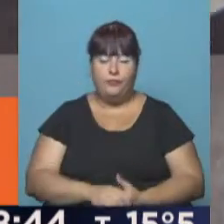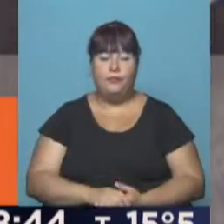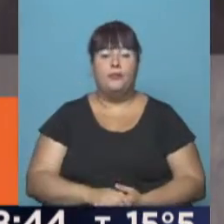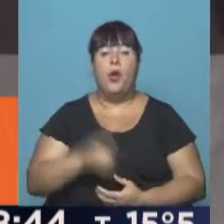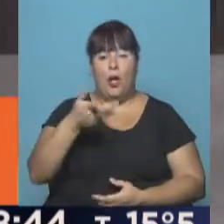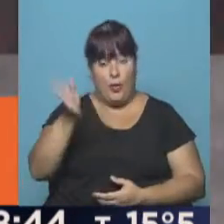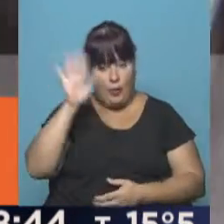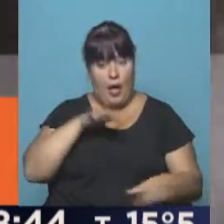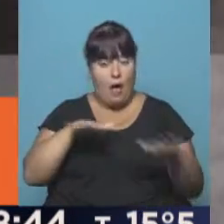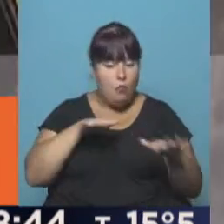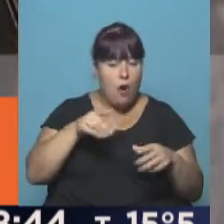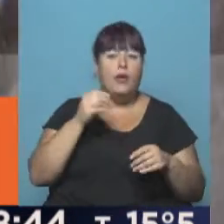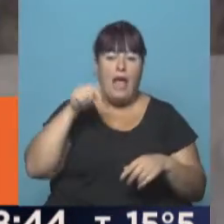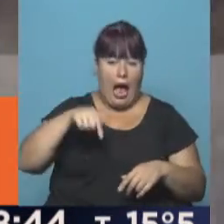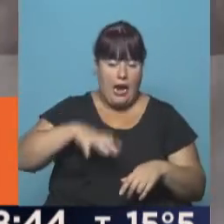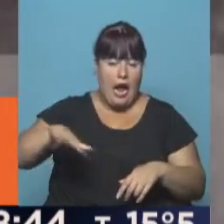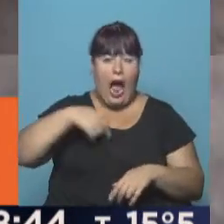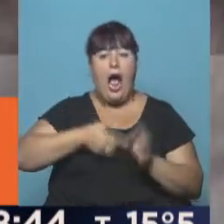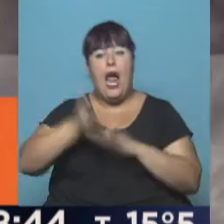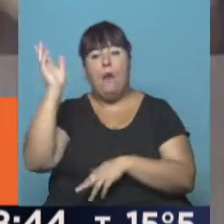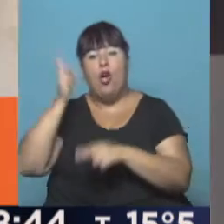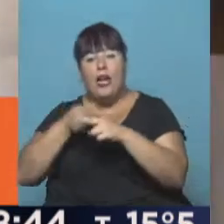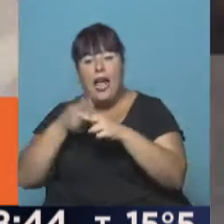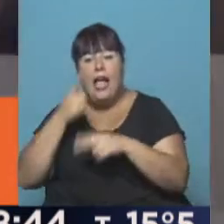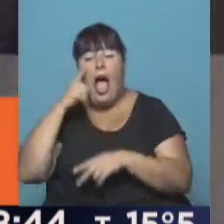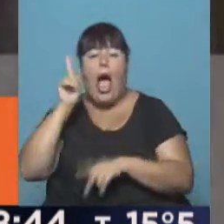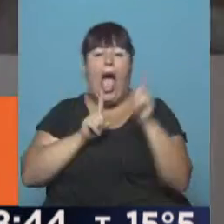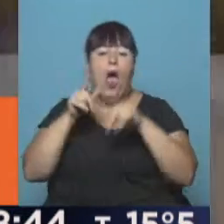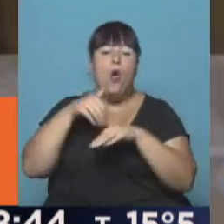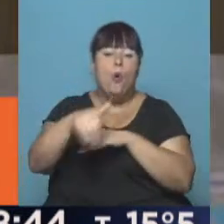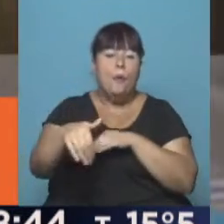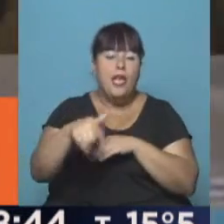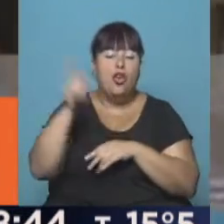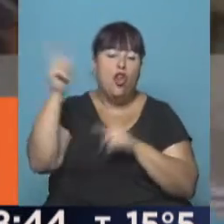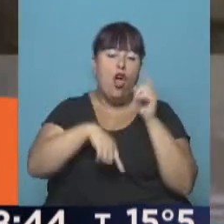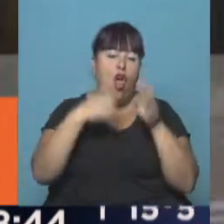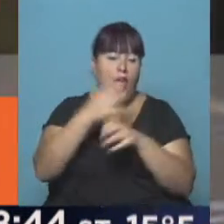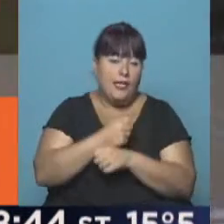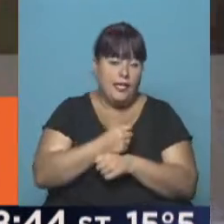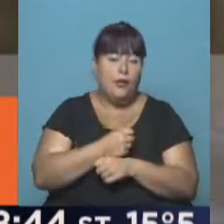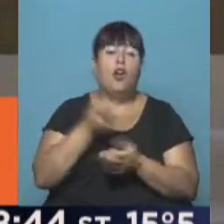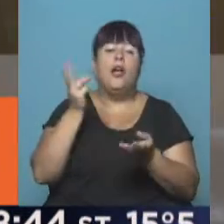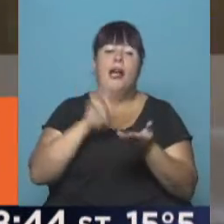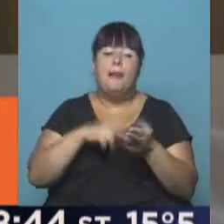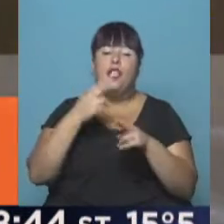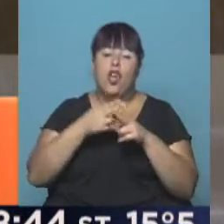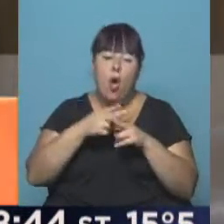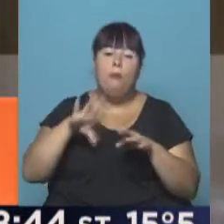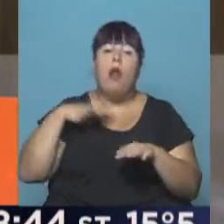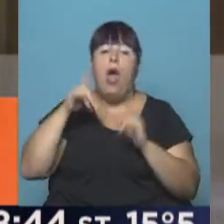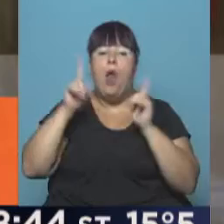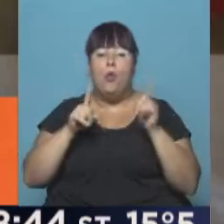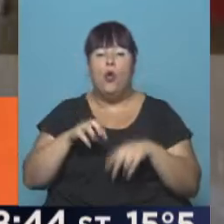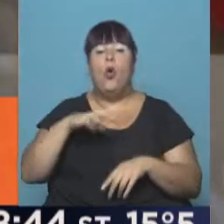¿Vos te vas a mover también? Sí, por acá, ahora me voy para Retiro a ver si viene alguno de los colectivos. Repetí el nombre, por favor, por si alguien sabe